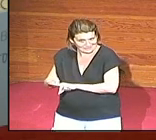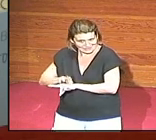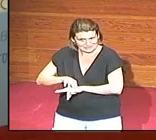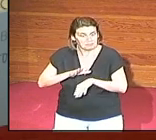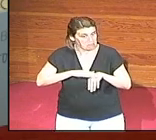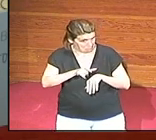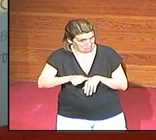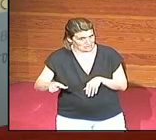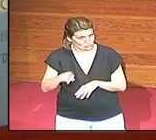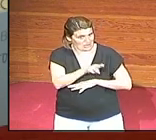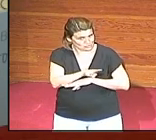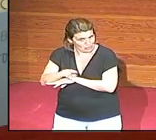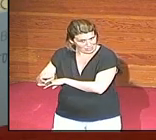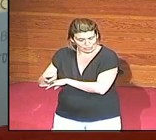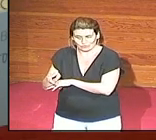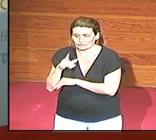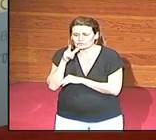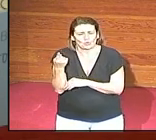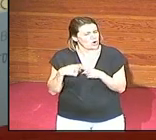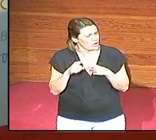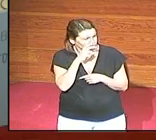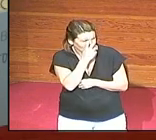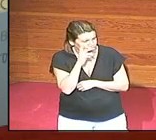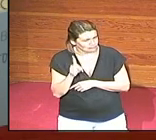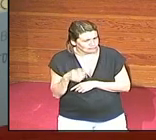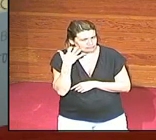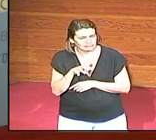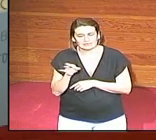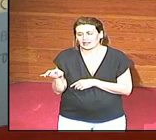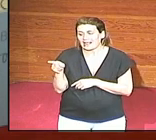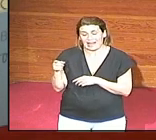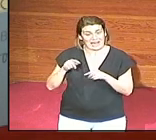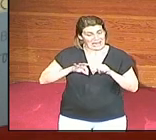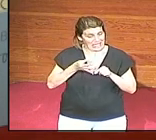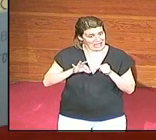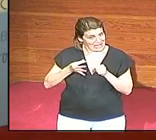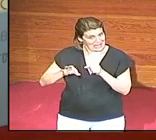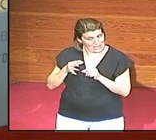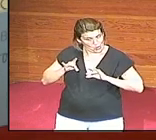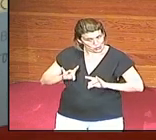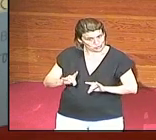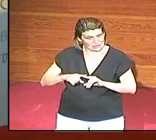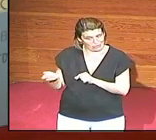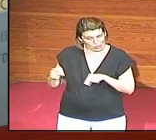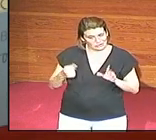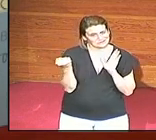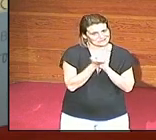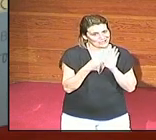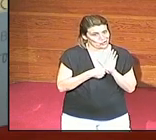soldados. Una de las cosas curiosas es que la lana que está utilizando traía el sello de la